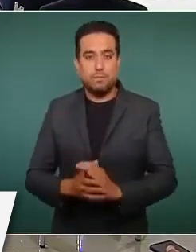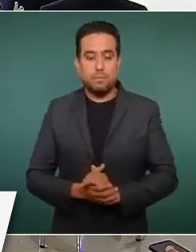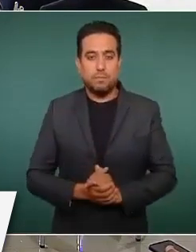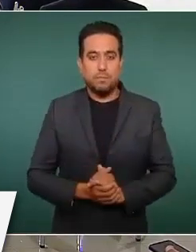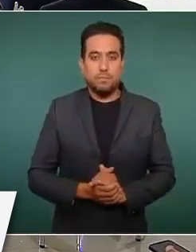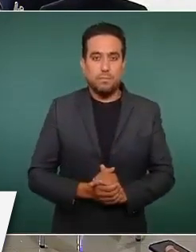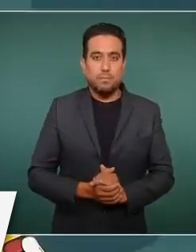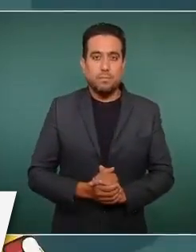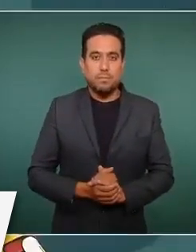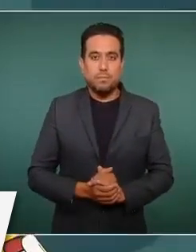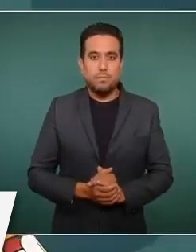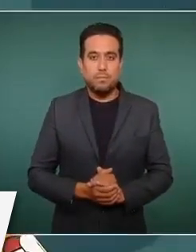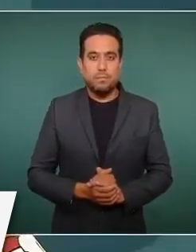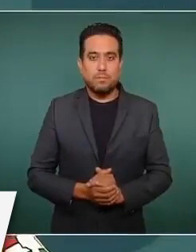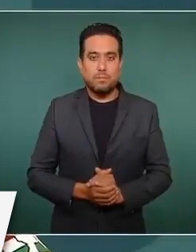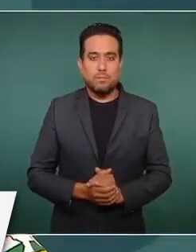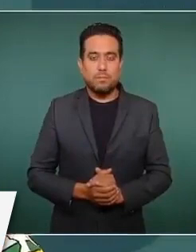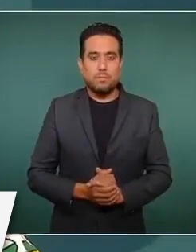se fueron